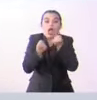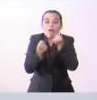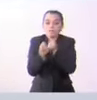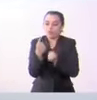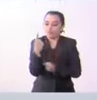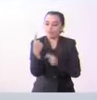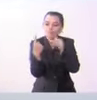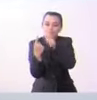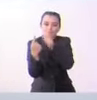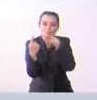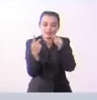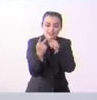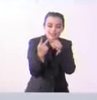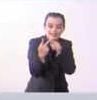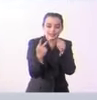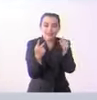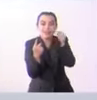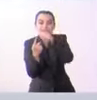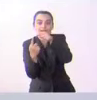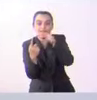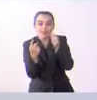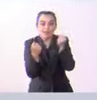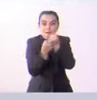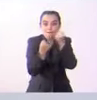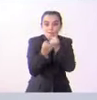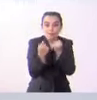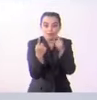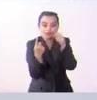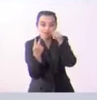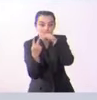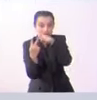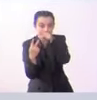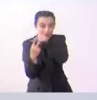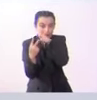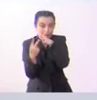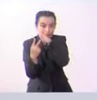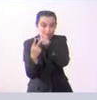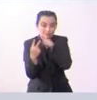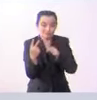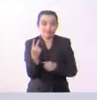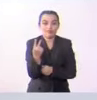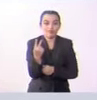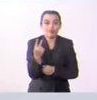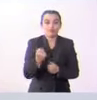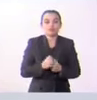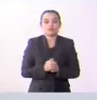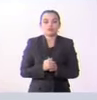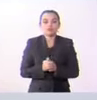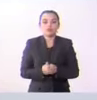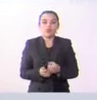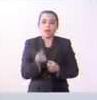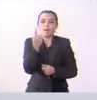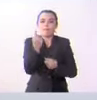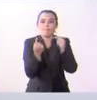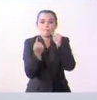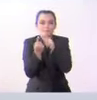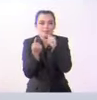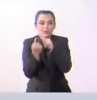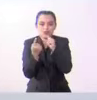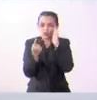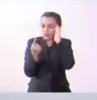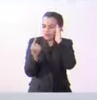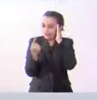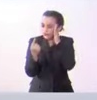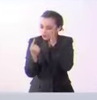el personaje protagonista. Por eso debemos diferenciarlos muy bien, ya que el personaje protagonista es el foco del escritor,